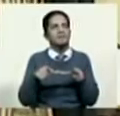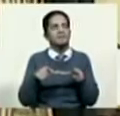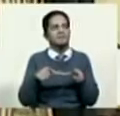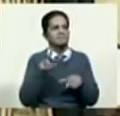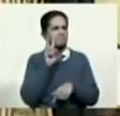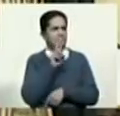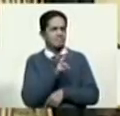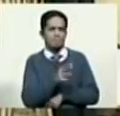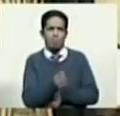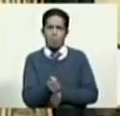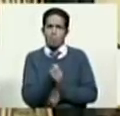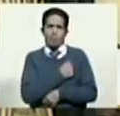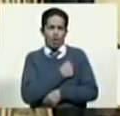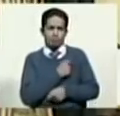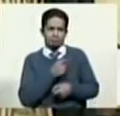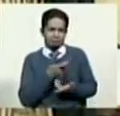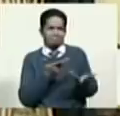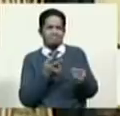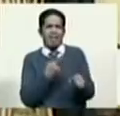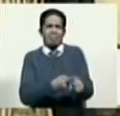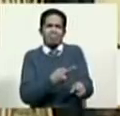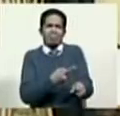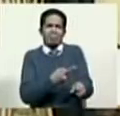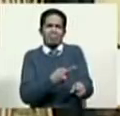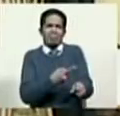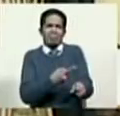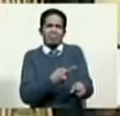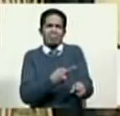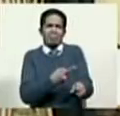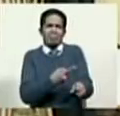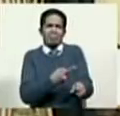exagerado o extremista, y no es exagerado. Ellos